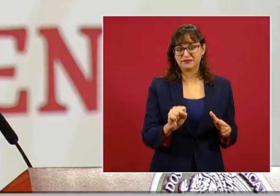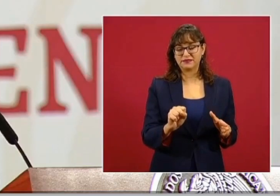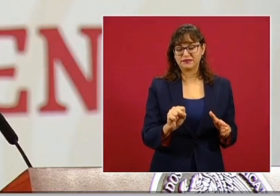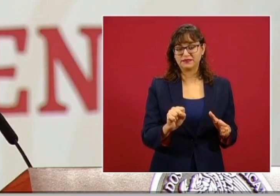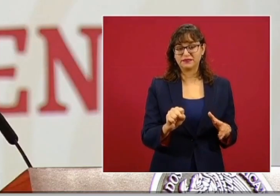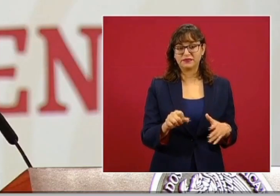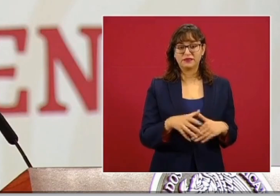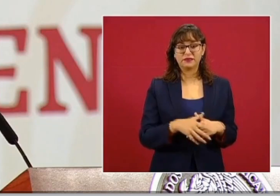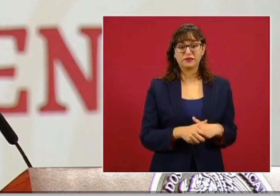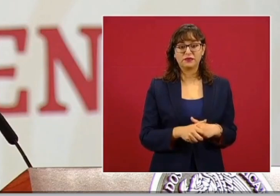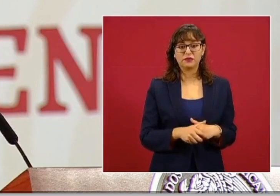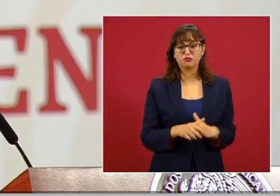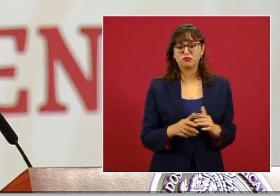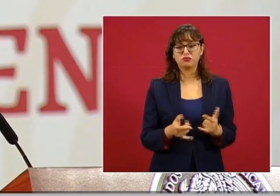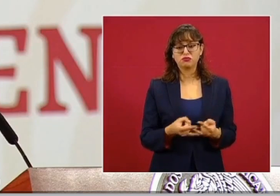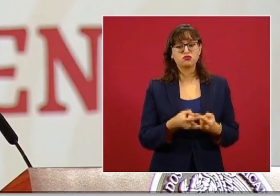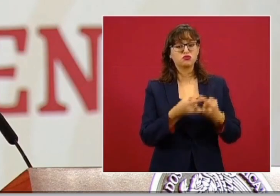retratar